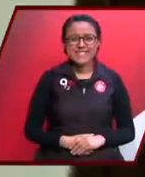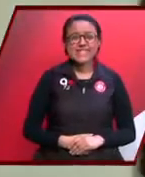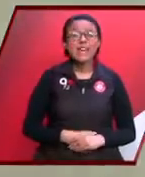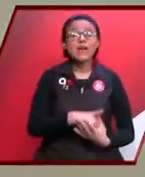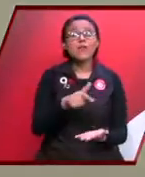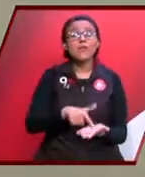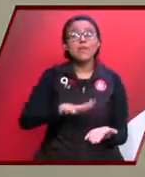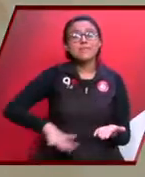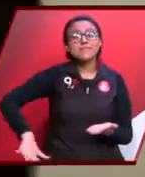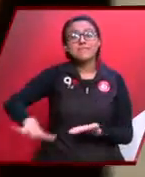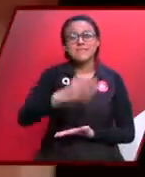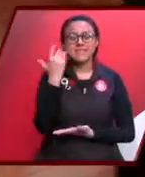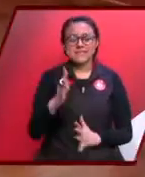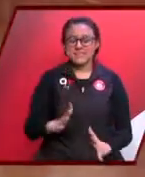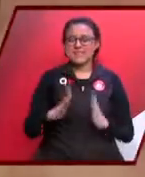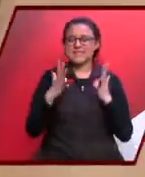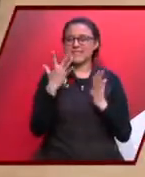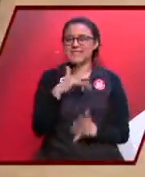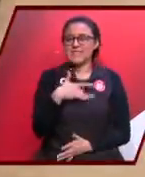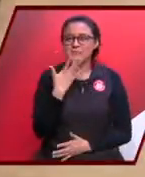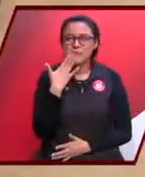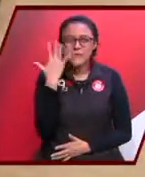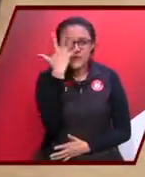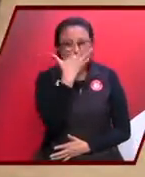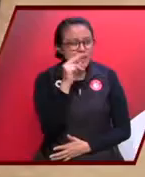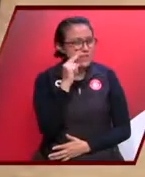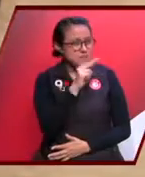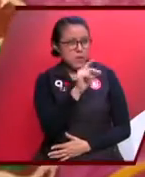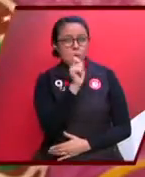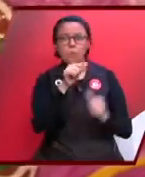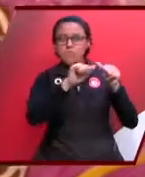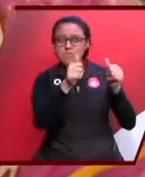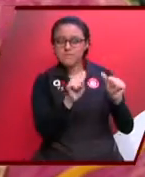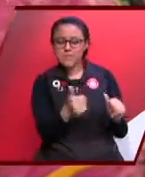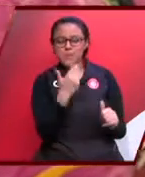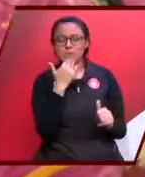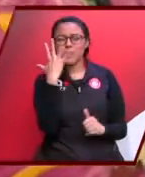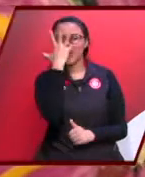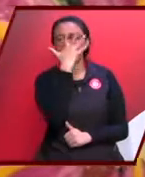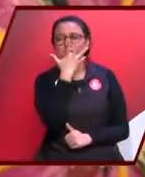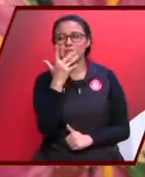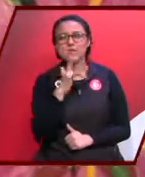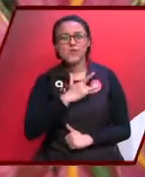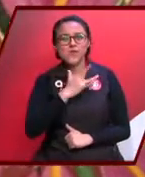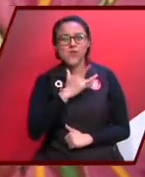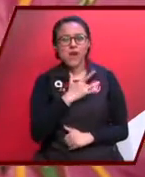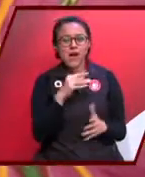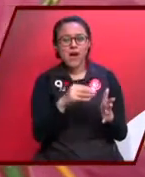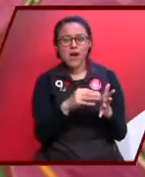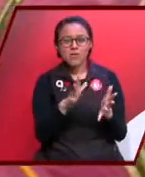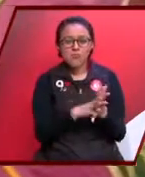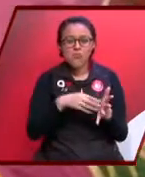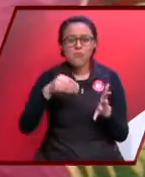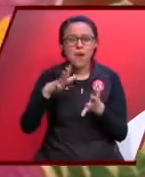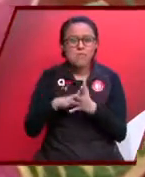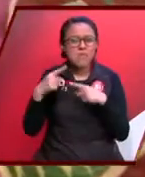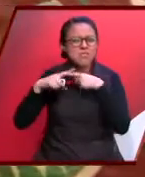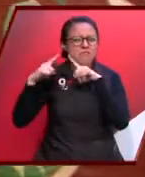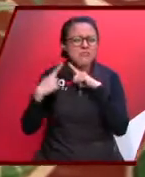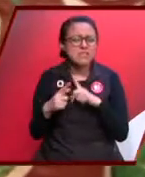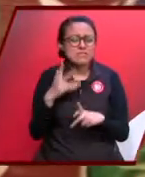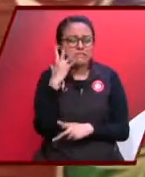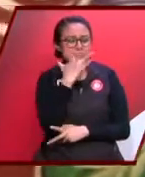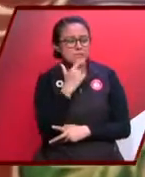Desde la propia entrada uno queda cautivado. Cuando se mira la primera pieza, un magnífico corazón alado de cartón, papel y anilinas, se